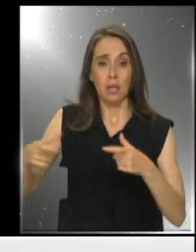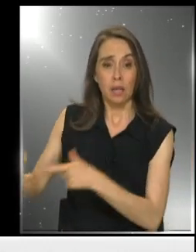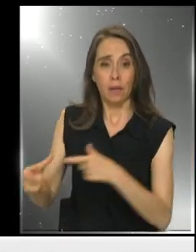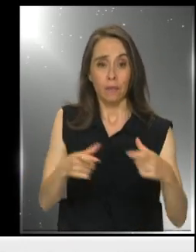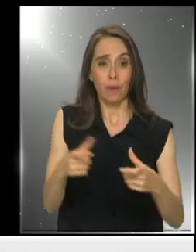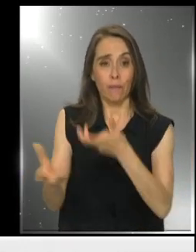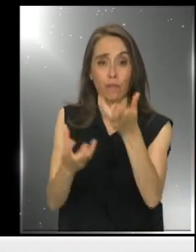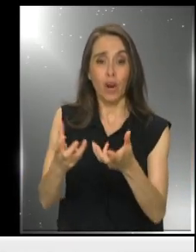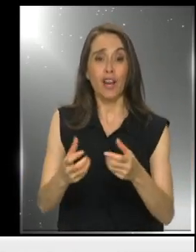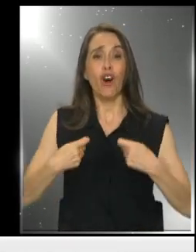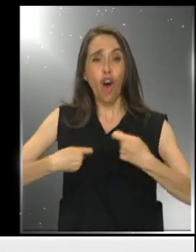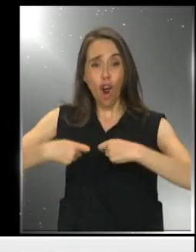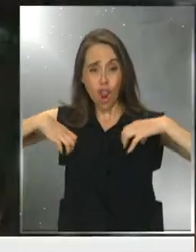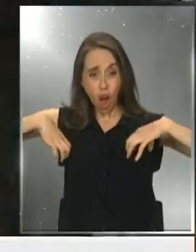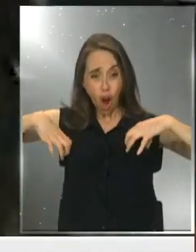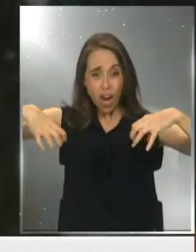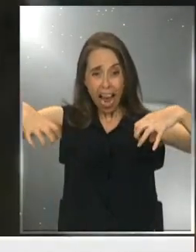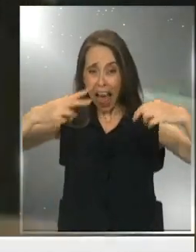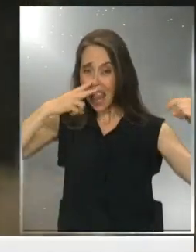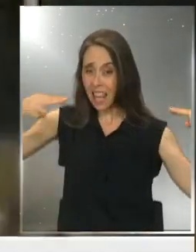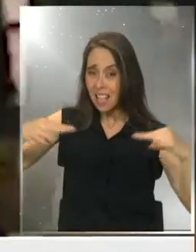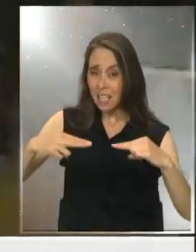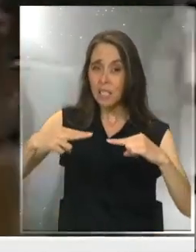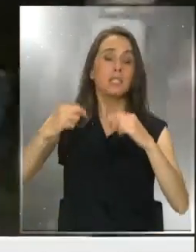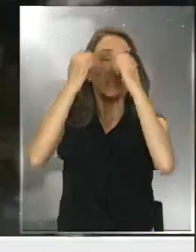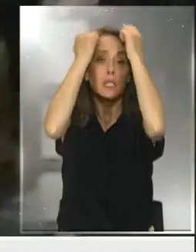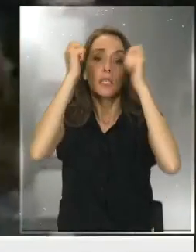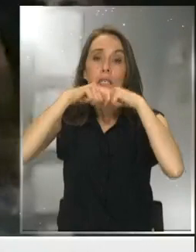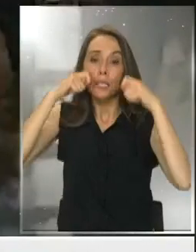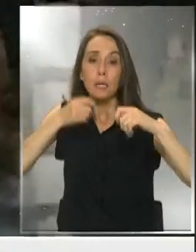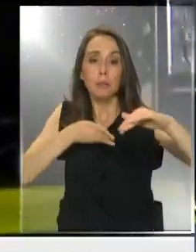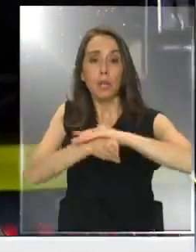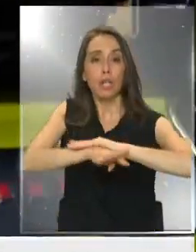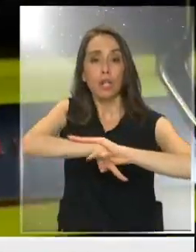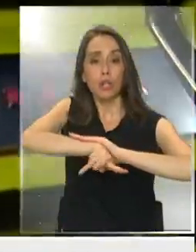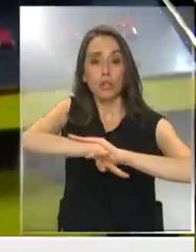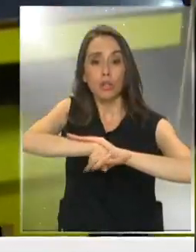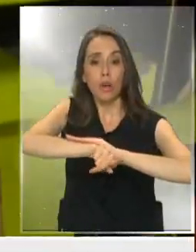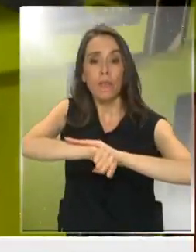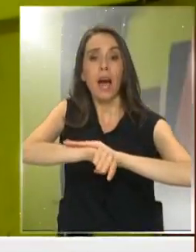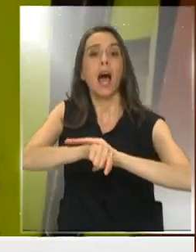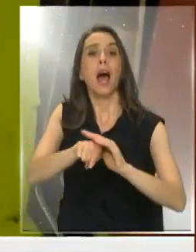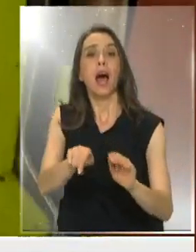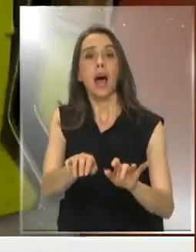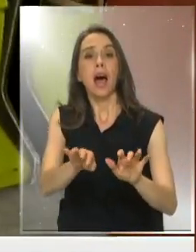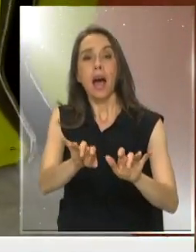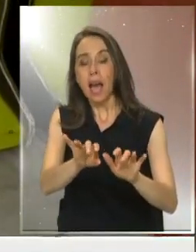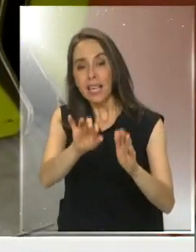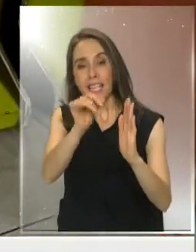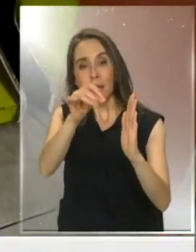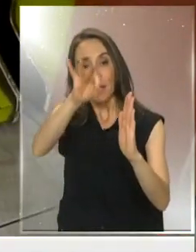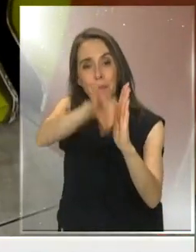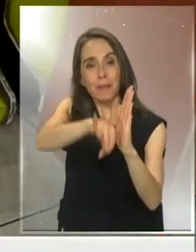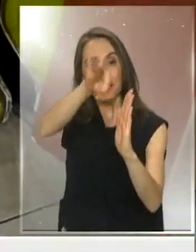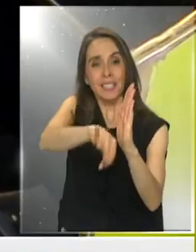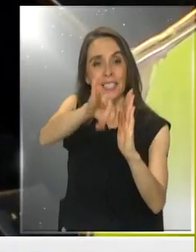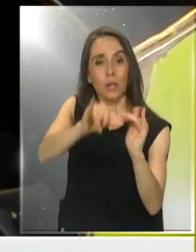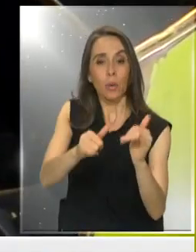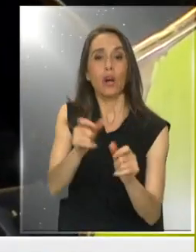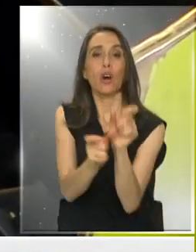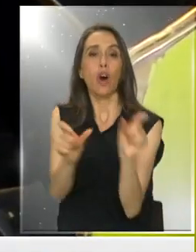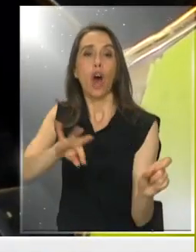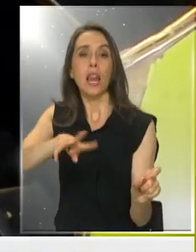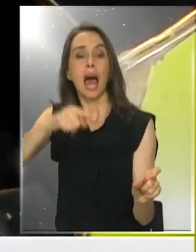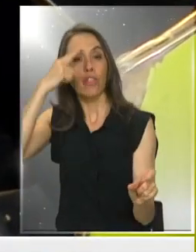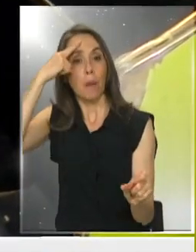Barricadas al frente de sus locales. Además, encapuchados entraron a robar un recinto de máquinas de juegos. Seguramente los delincuentes